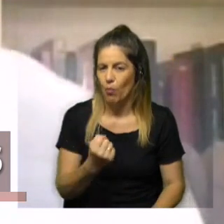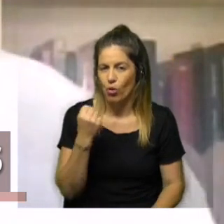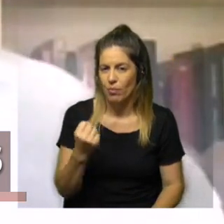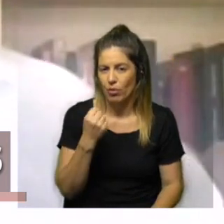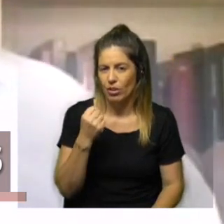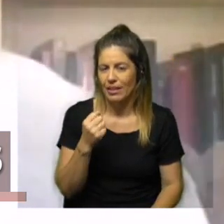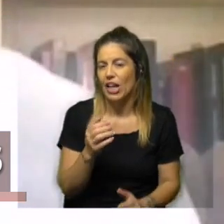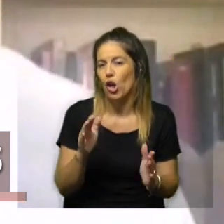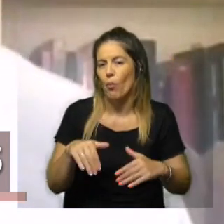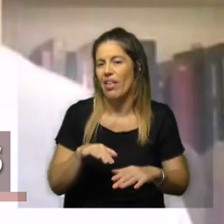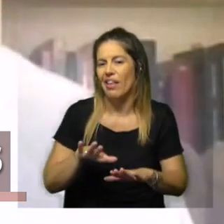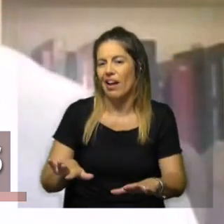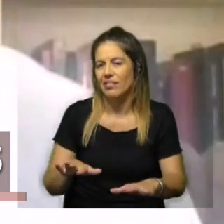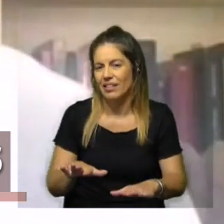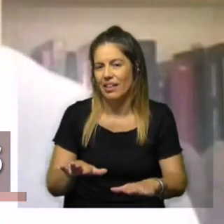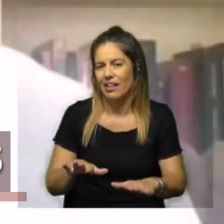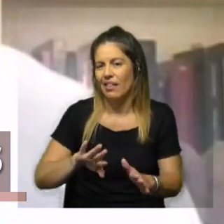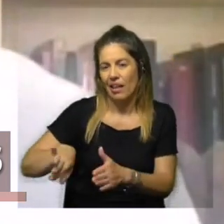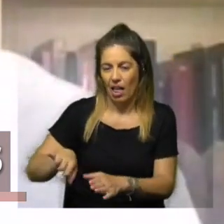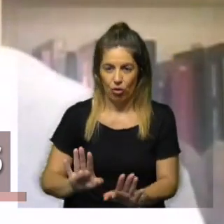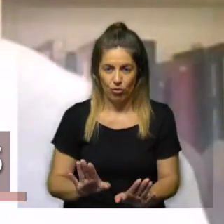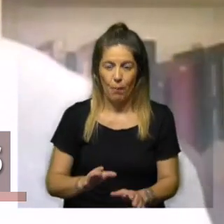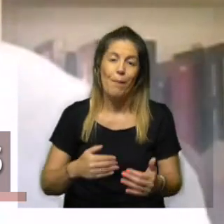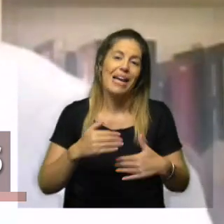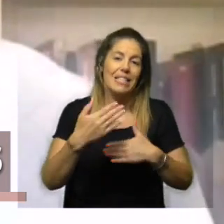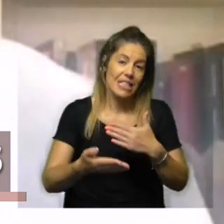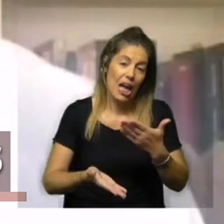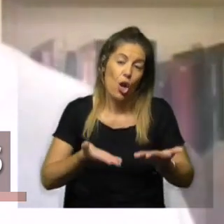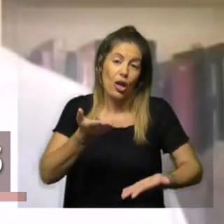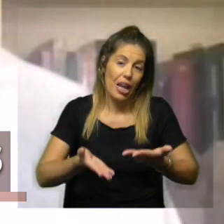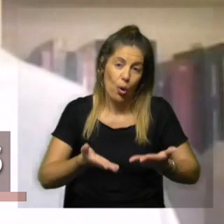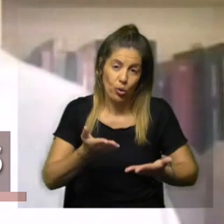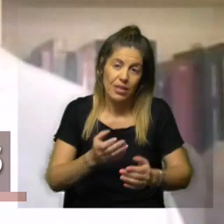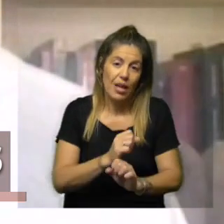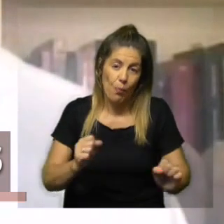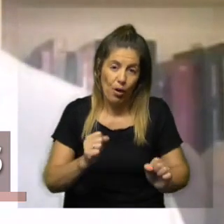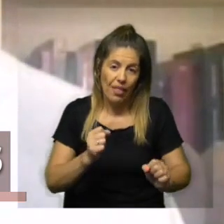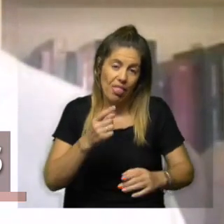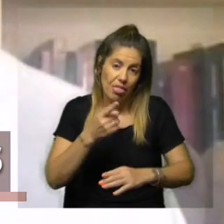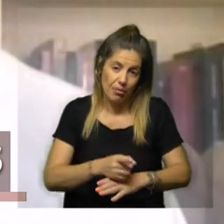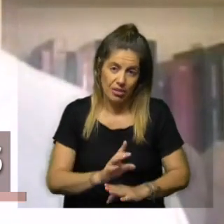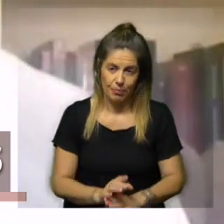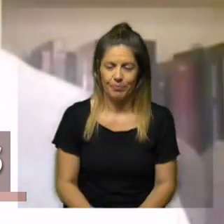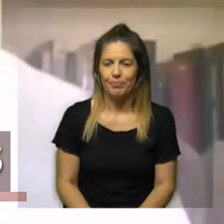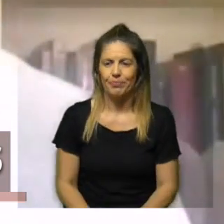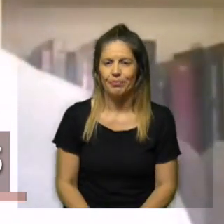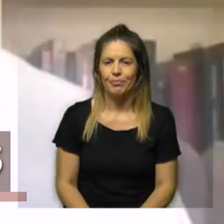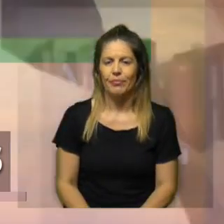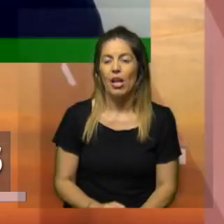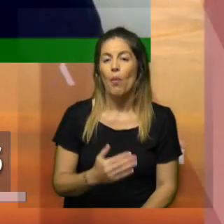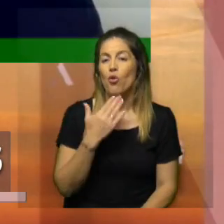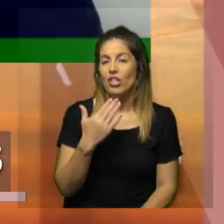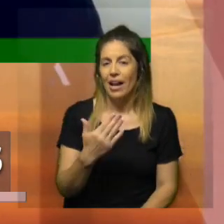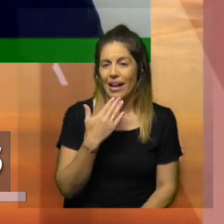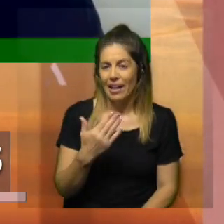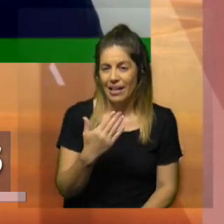relevante que no puede dejarse de lado, más allá de lo que la justicia pueda permitir. Camilo López, muchísimas